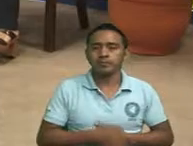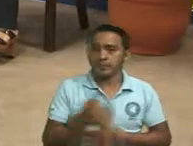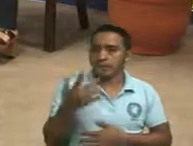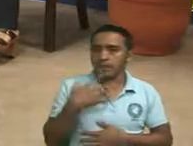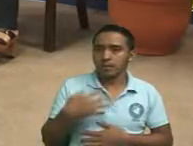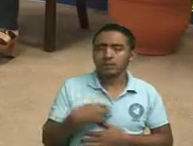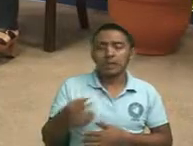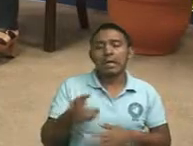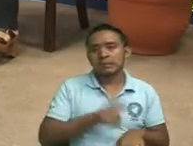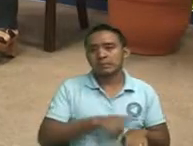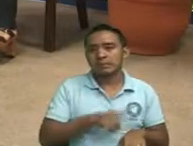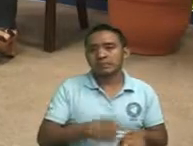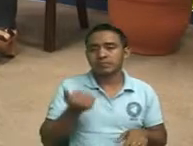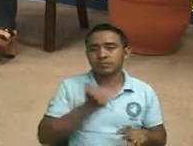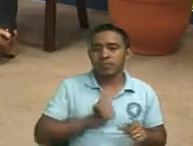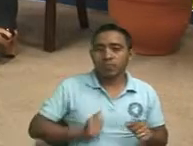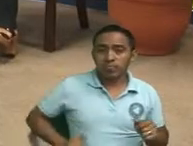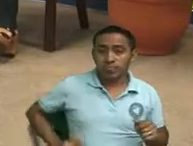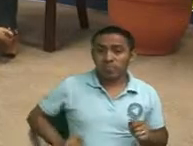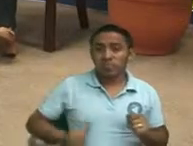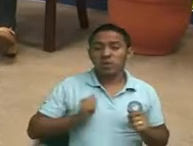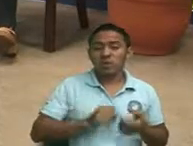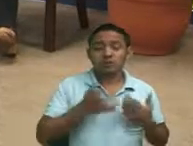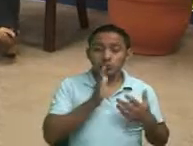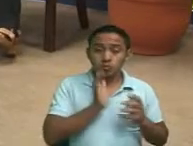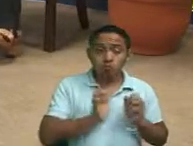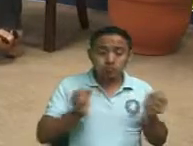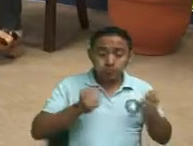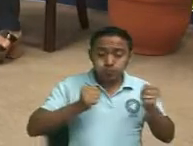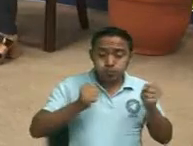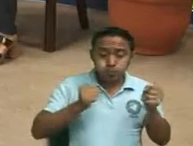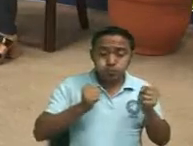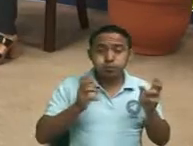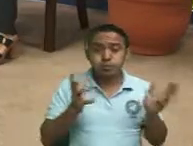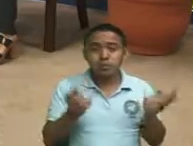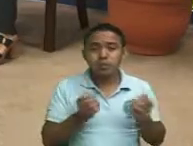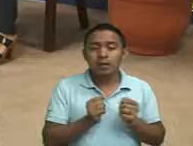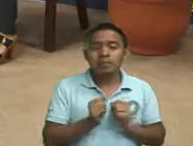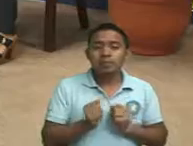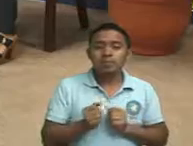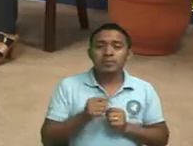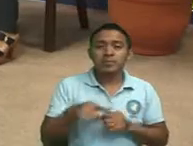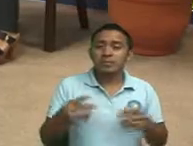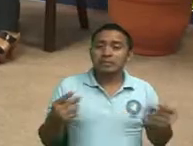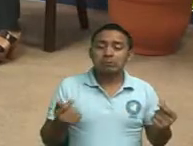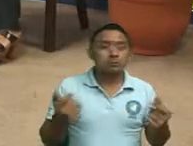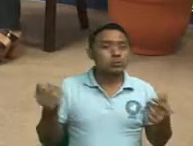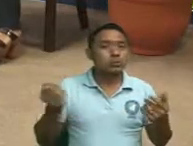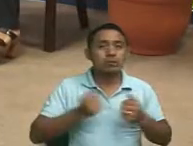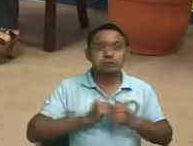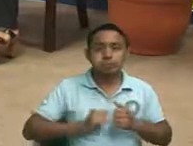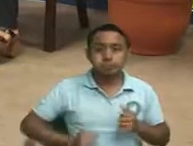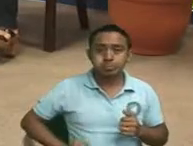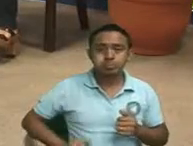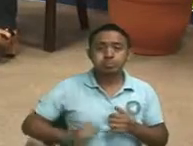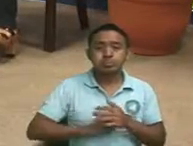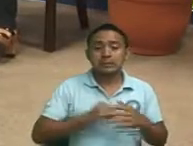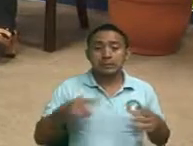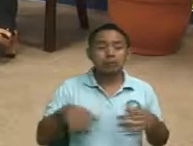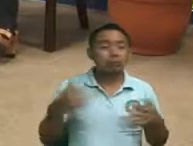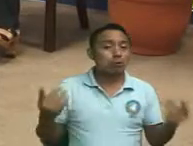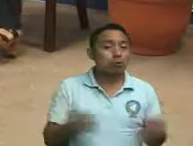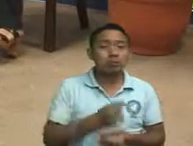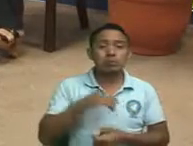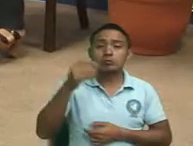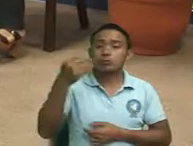de una diarrea, el niño gordito, obeso, con sobrepeso, Y es más propenso a la deshidratación que a un niño que